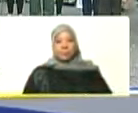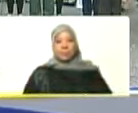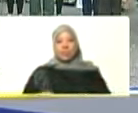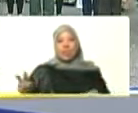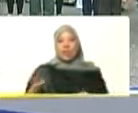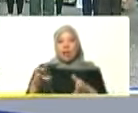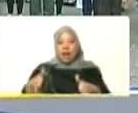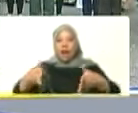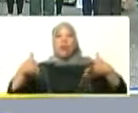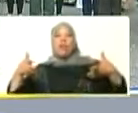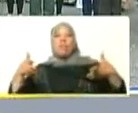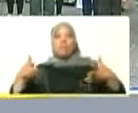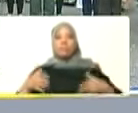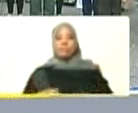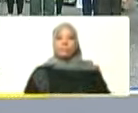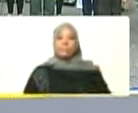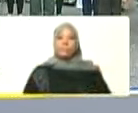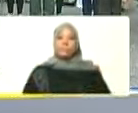Venceremos.